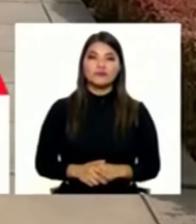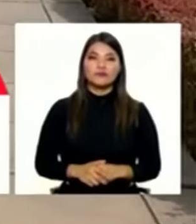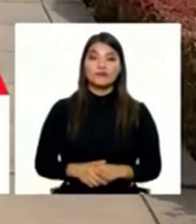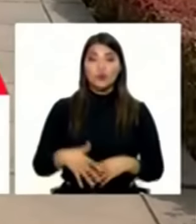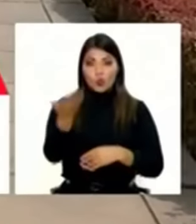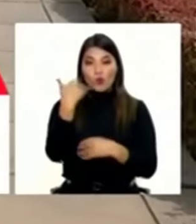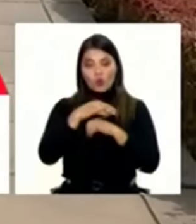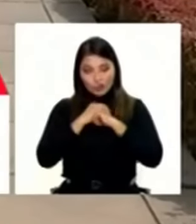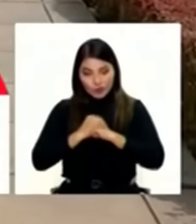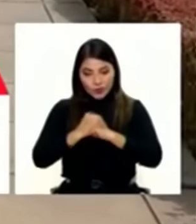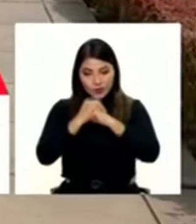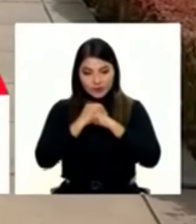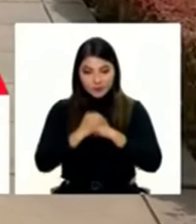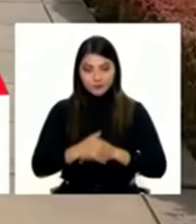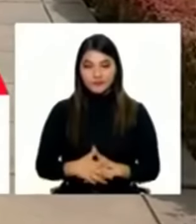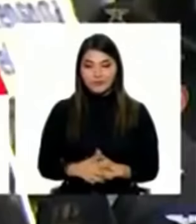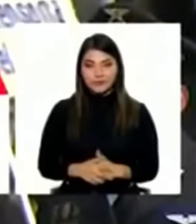Oremos.